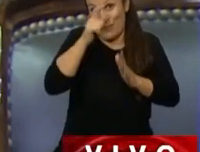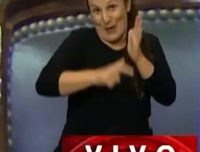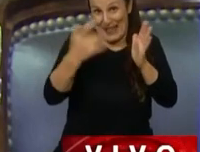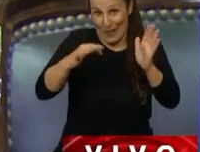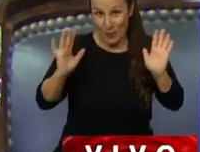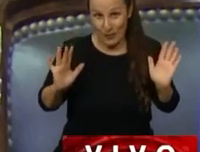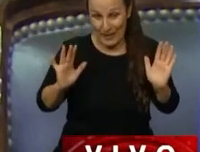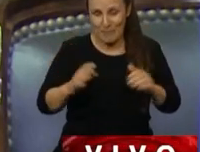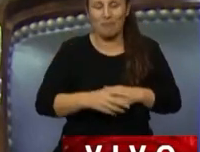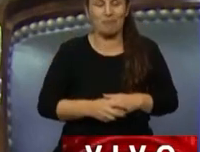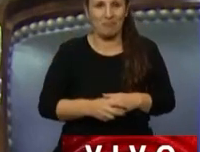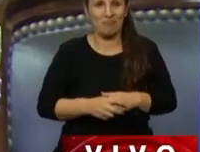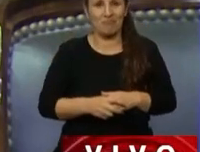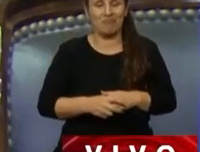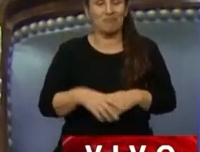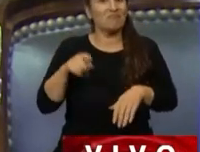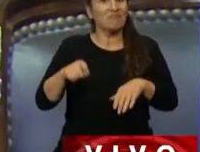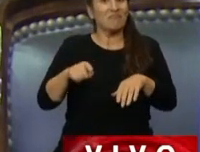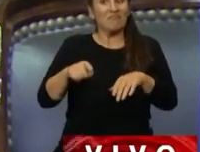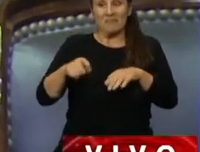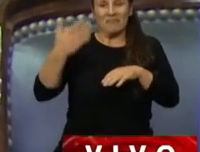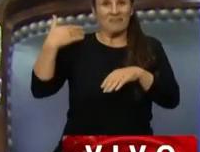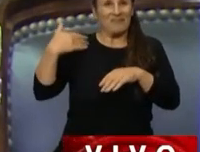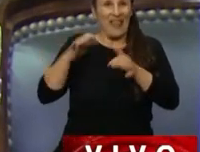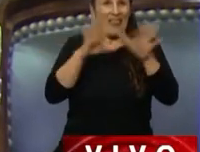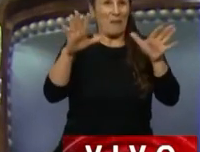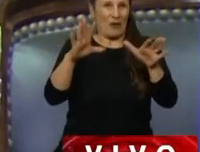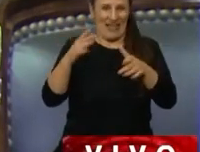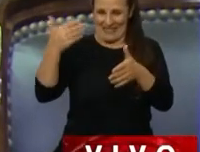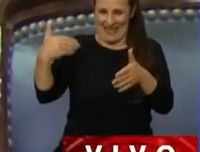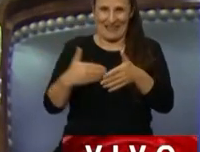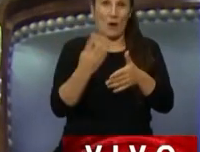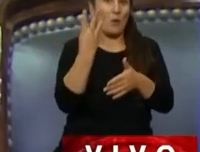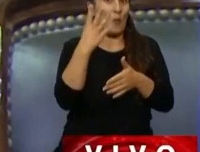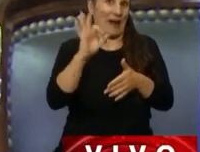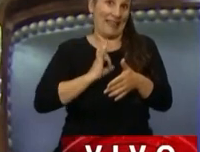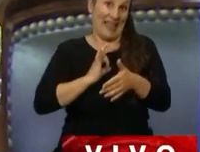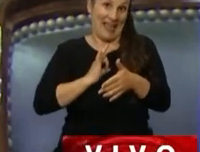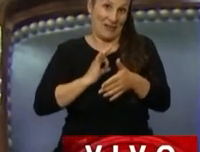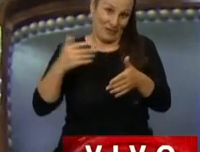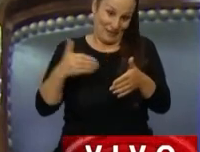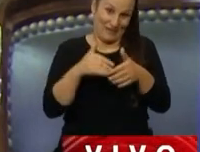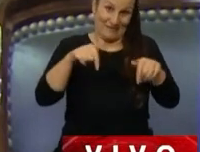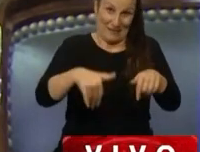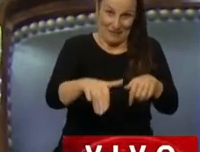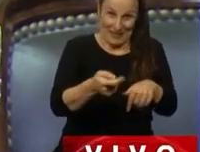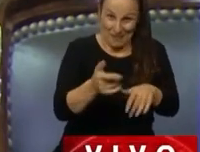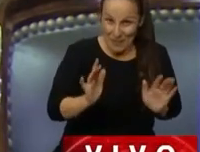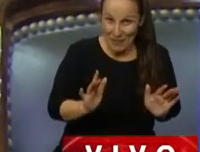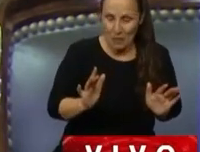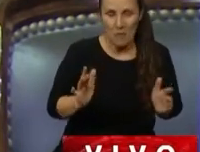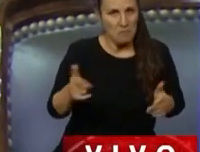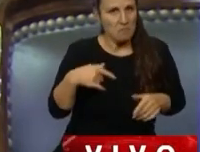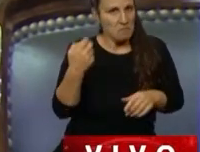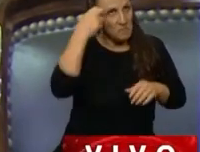cumplir 4 décadas de vivir en democracia, me parece que es un gran aporte el que puede hacerle hoy esta Cámara. Y quiero poner